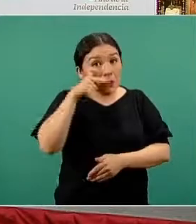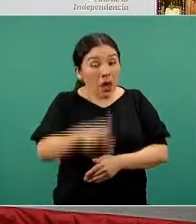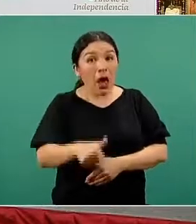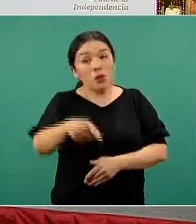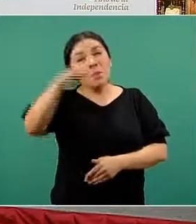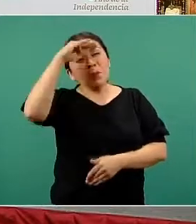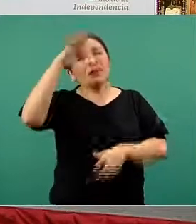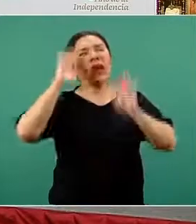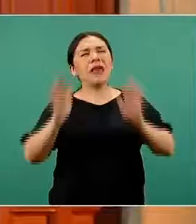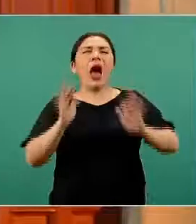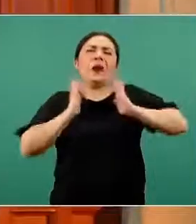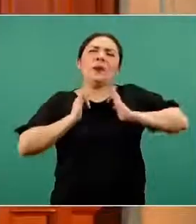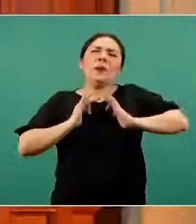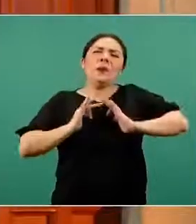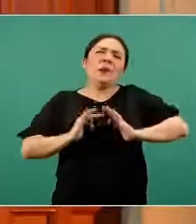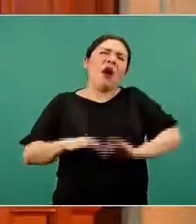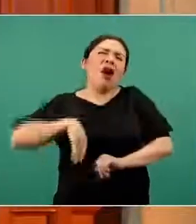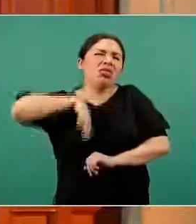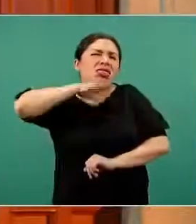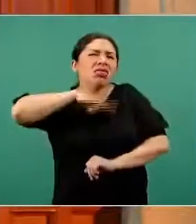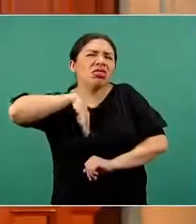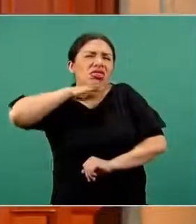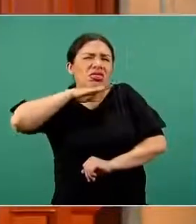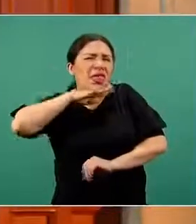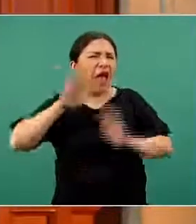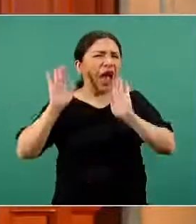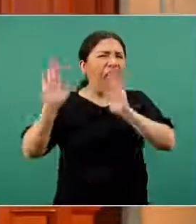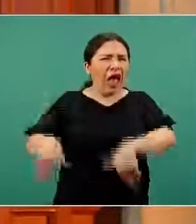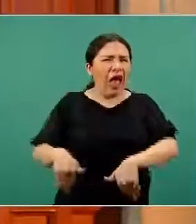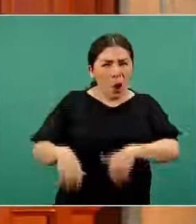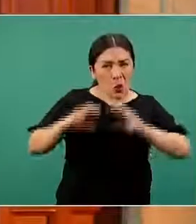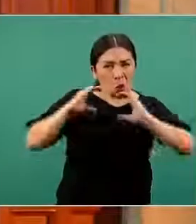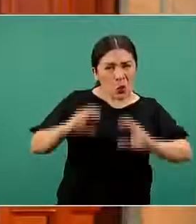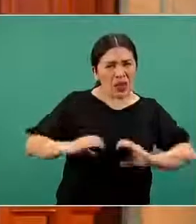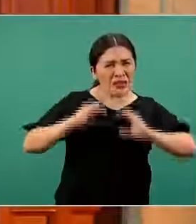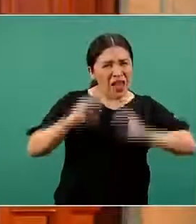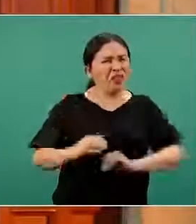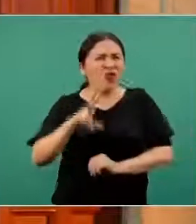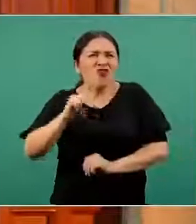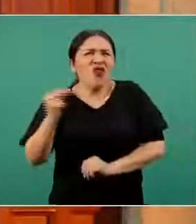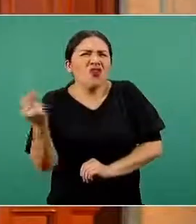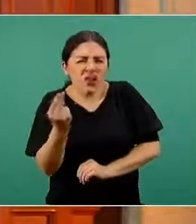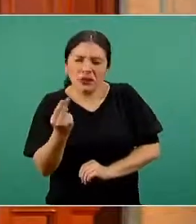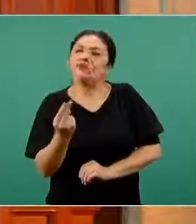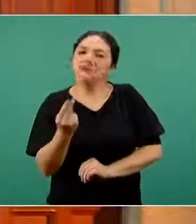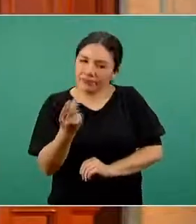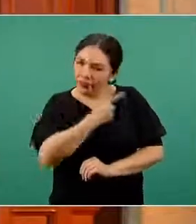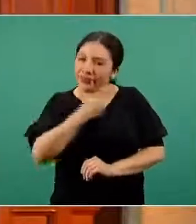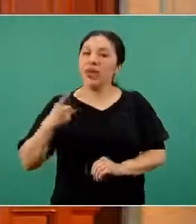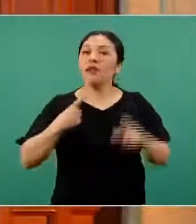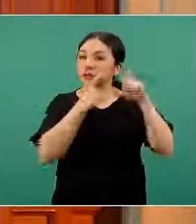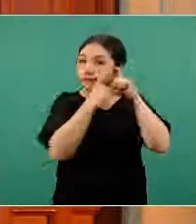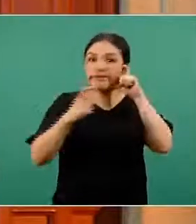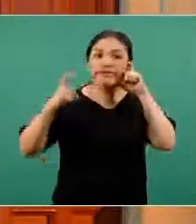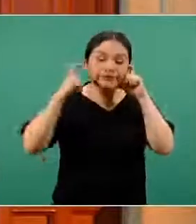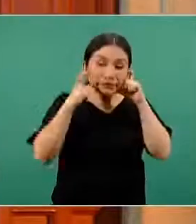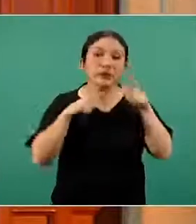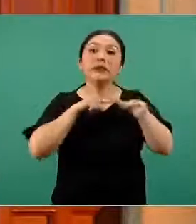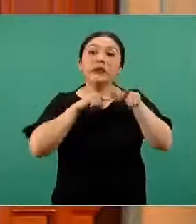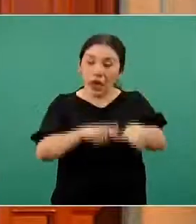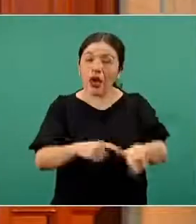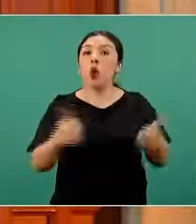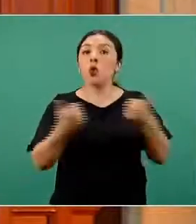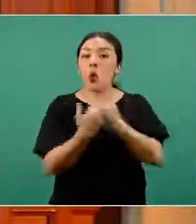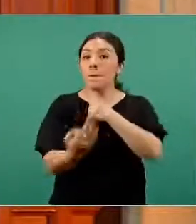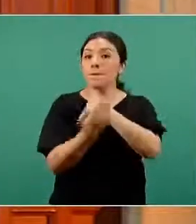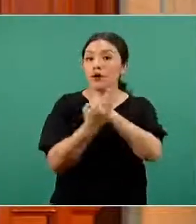que nos relajemos, no significa que no sigamos las indicaciones de un uso correcto de cubrebocas, que nos cubra la nariz